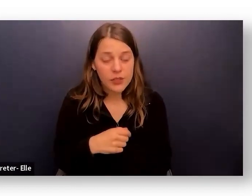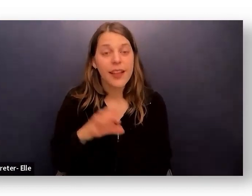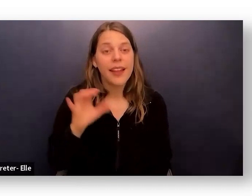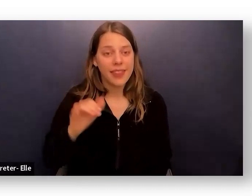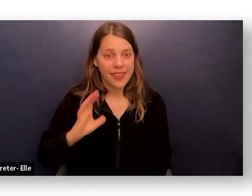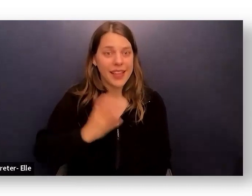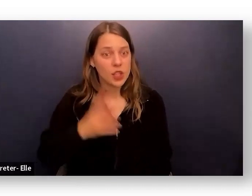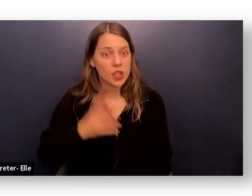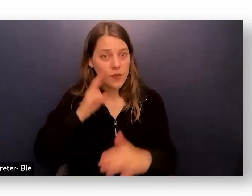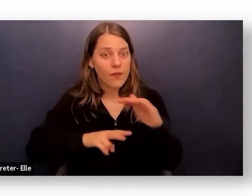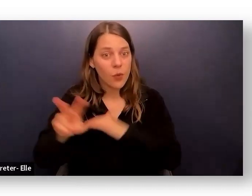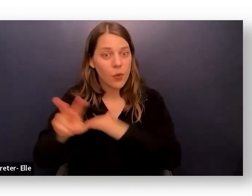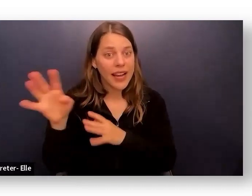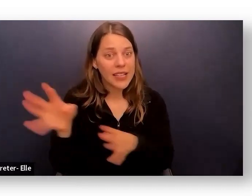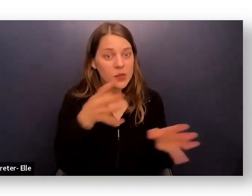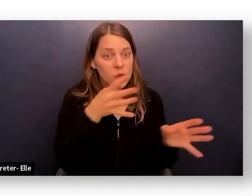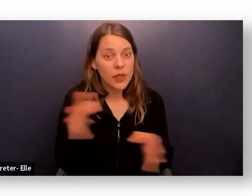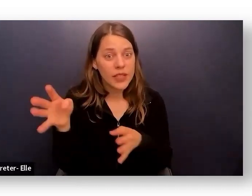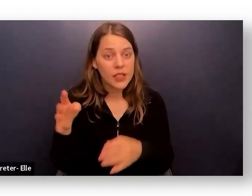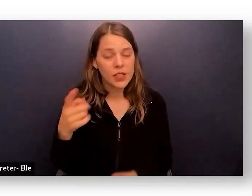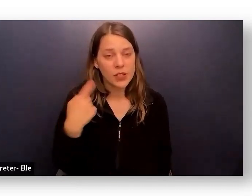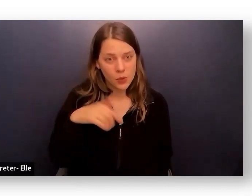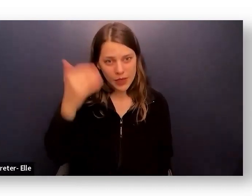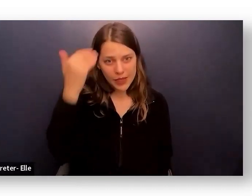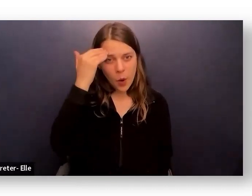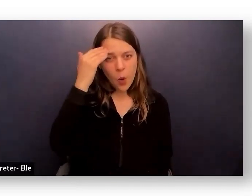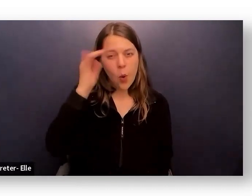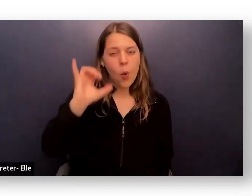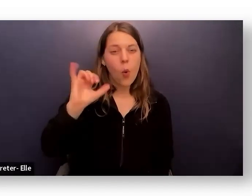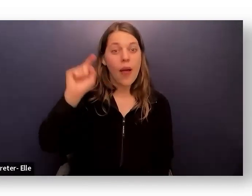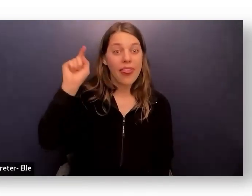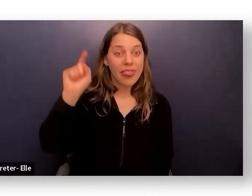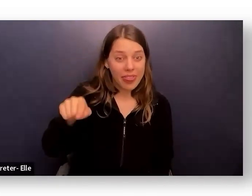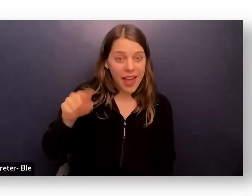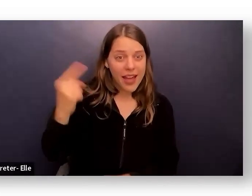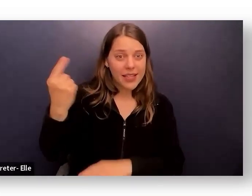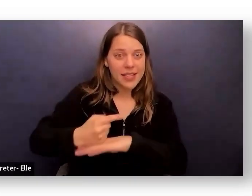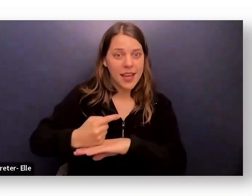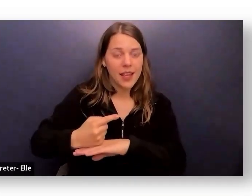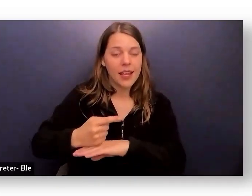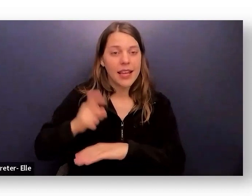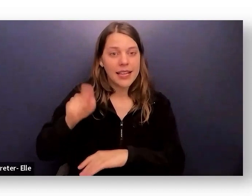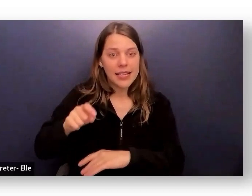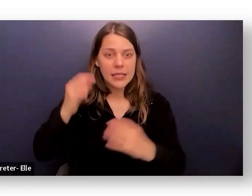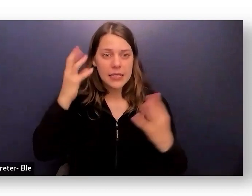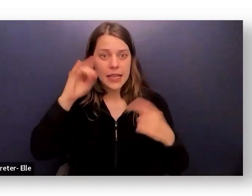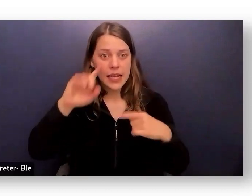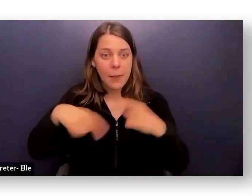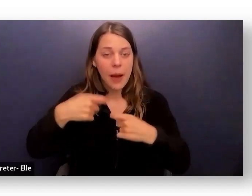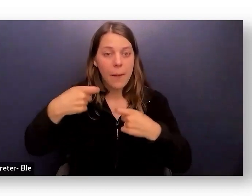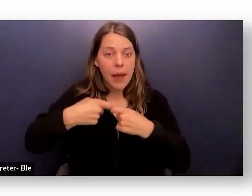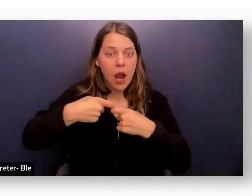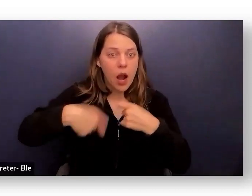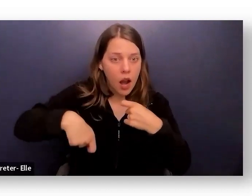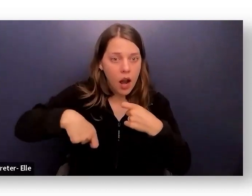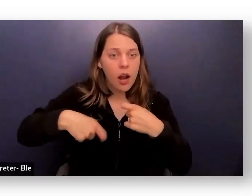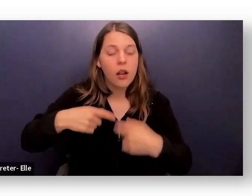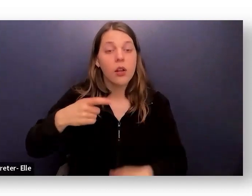vez a cada 10, 20 años. Entonces, es nuestro pronóstico del viento. Entonces, ese es el día que nosotros